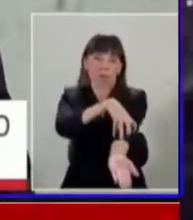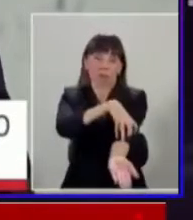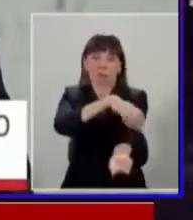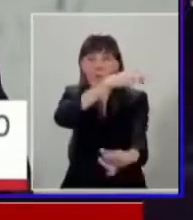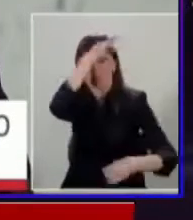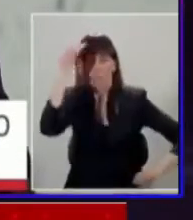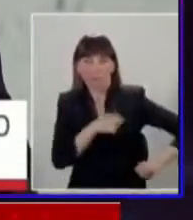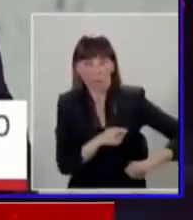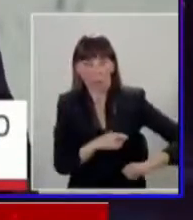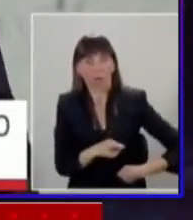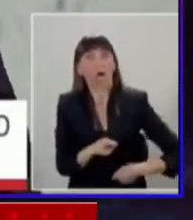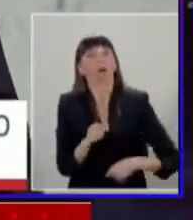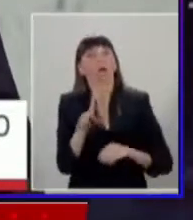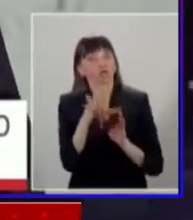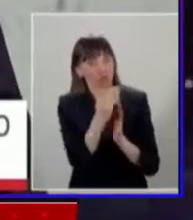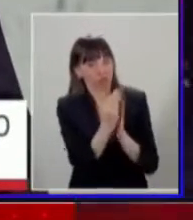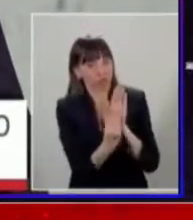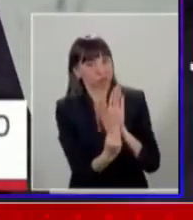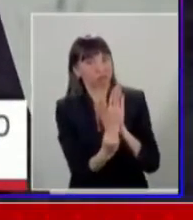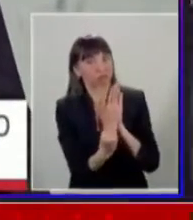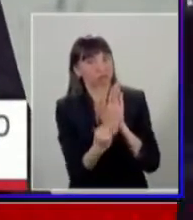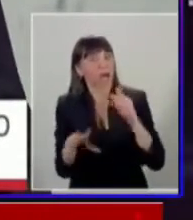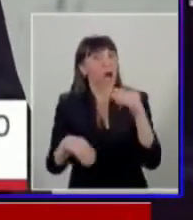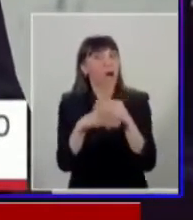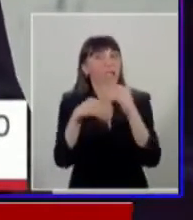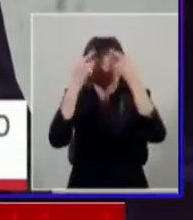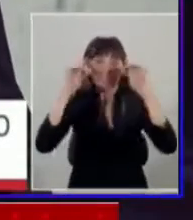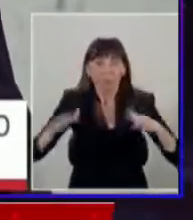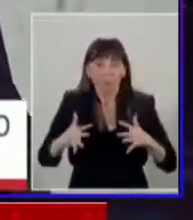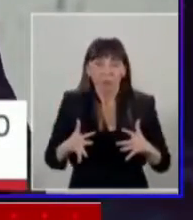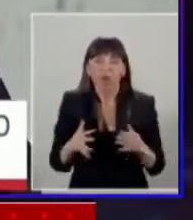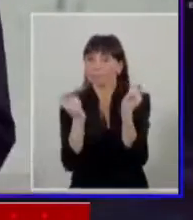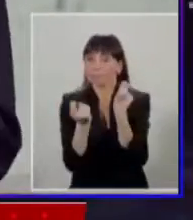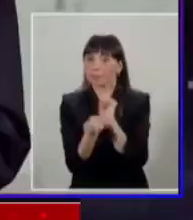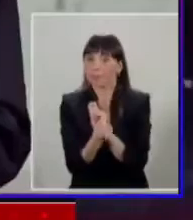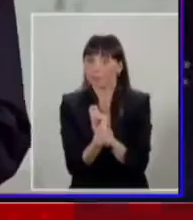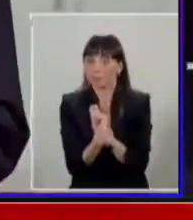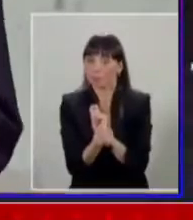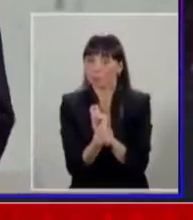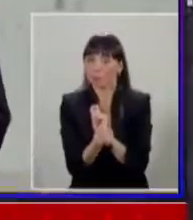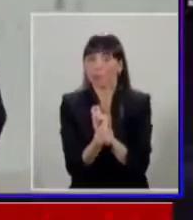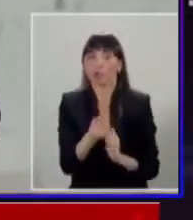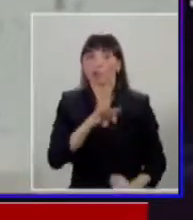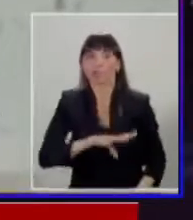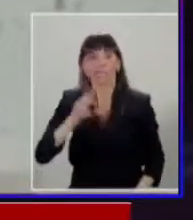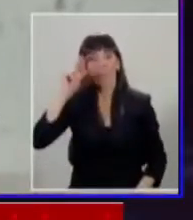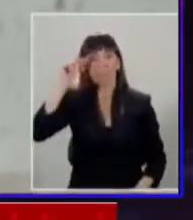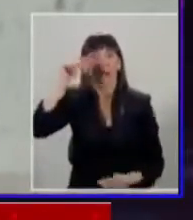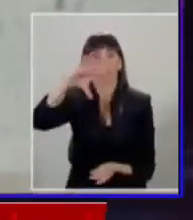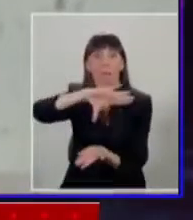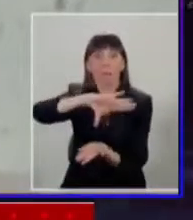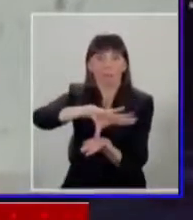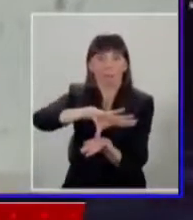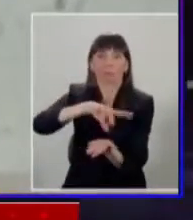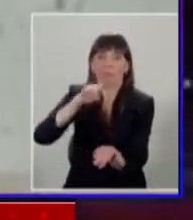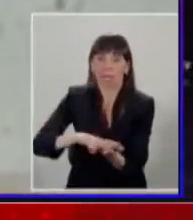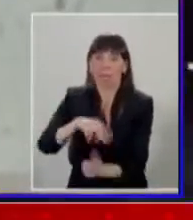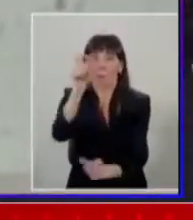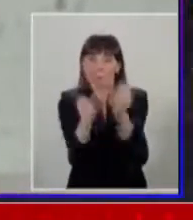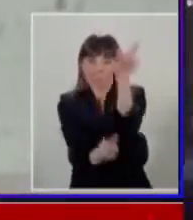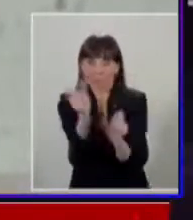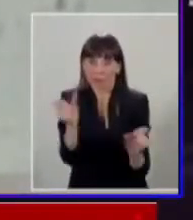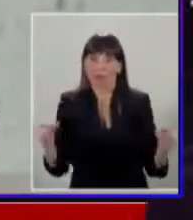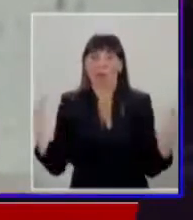parca por lo tanto sebastián piñera no está diciendo que este va a ser un gobierno bastante conservador en el proyecto se va a concentrar